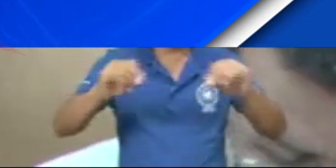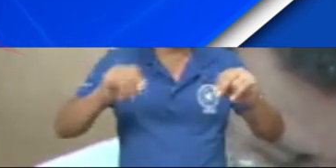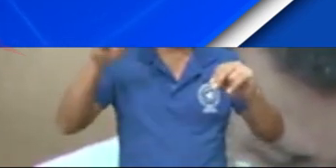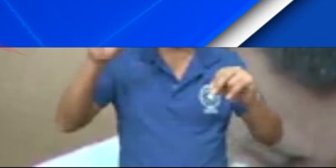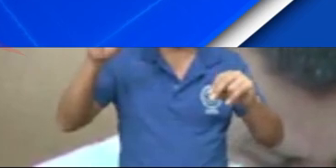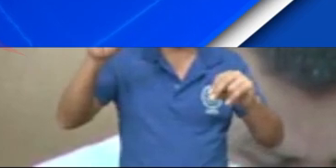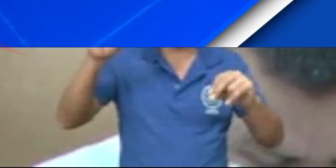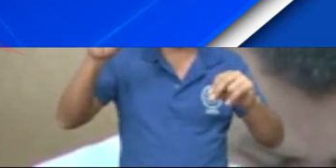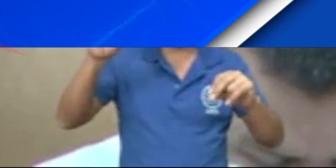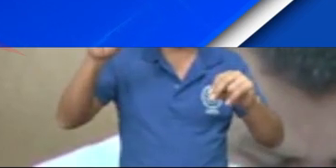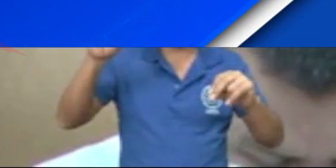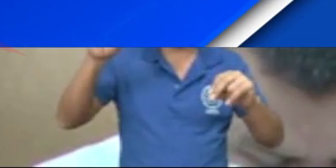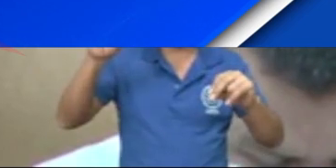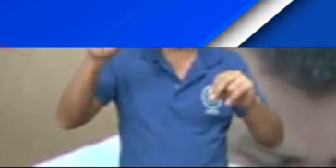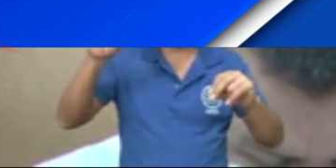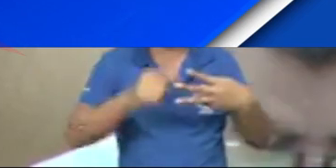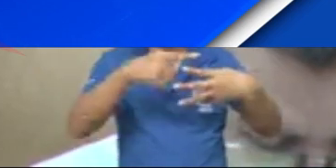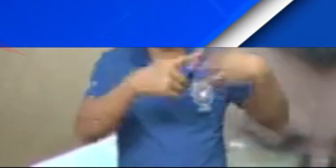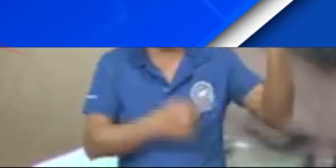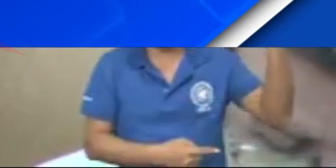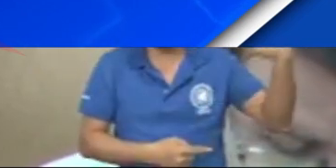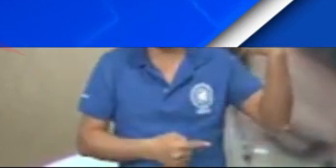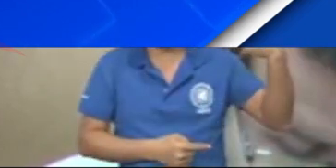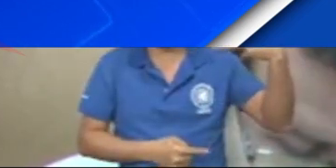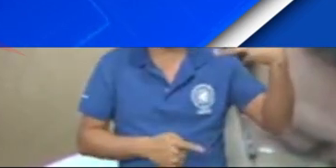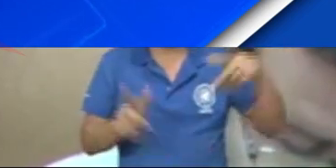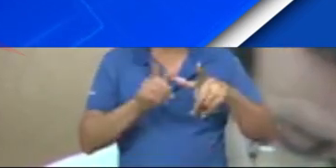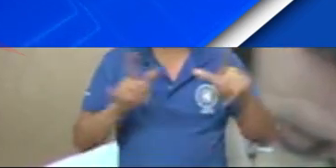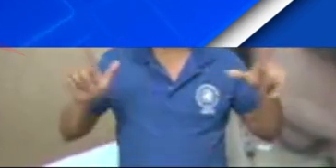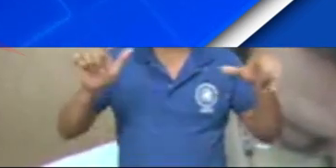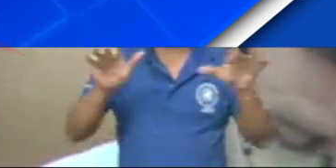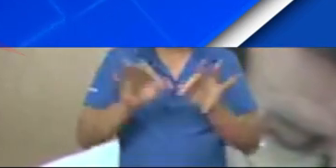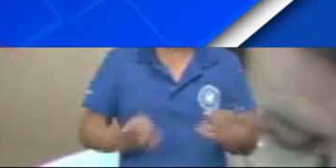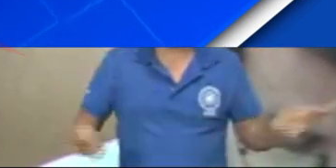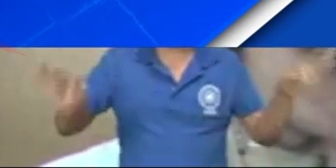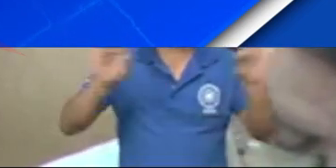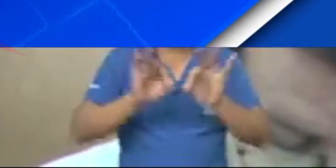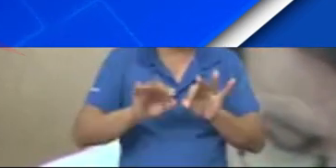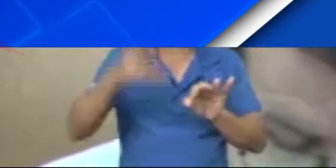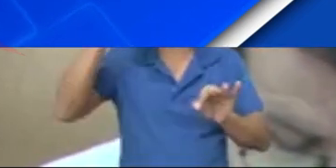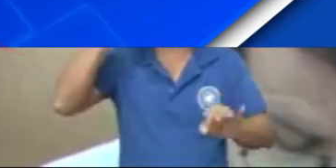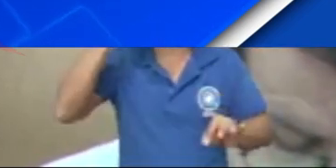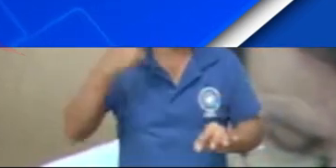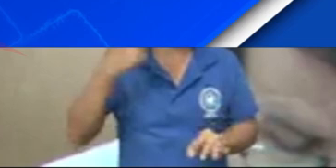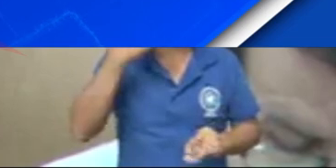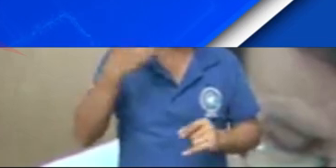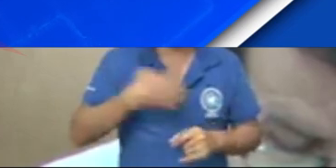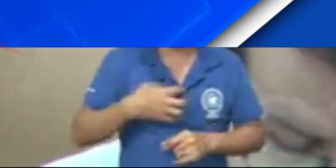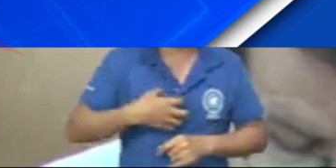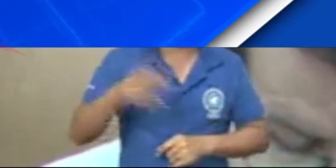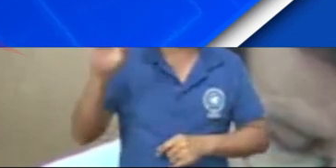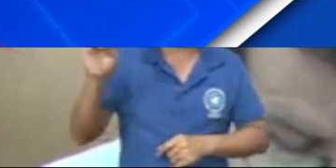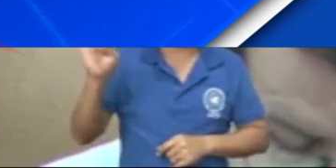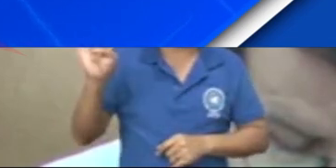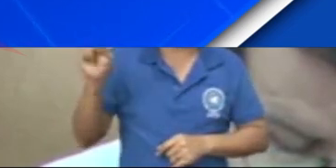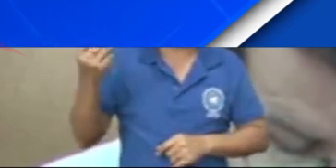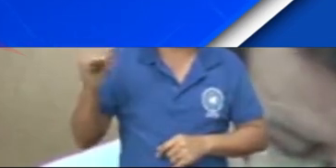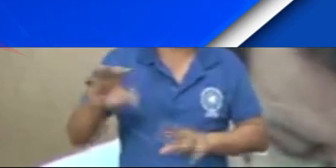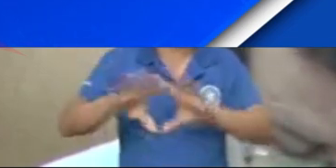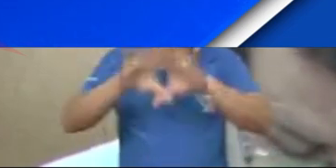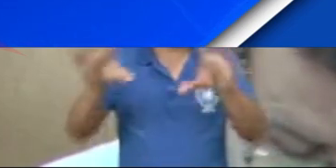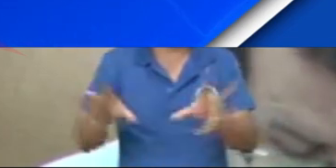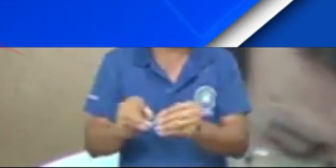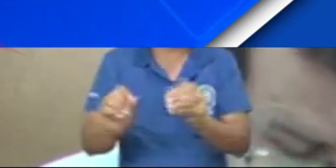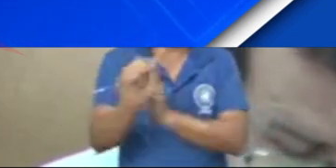su territorio con las 3 figuras de sitios de importancia mundial reconocidos por UNESCO, para un total